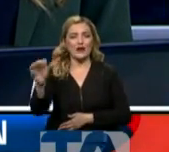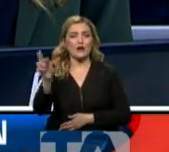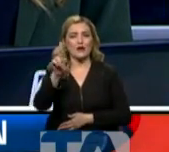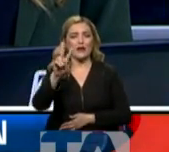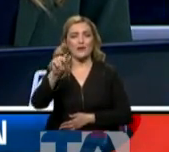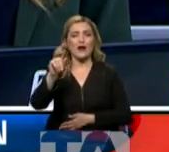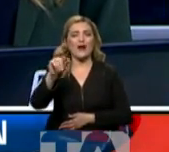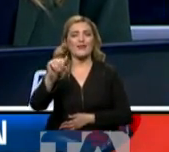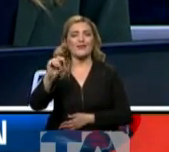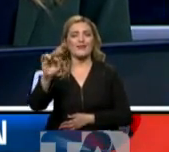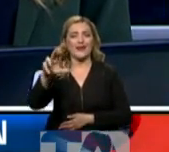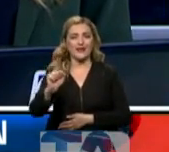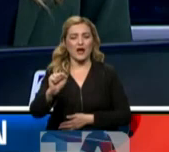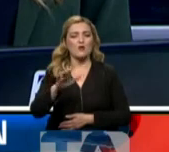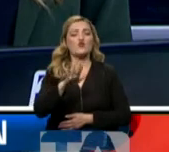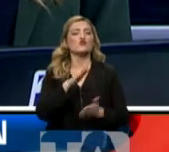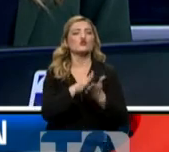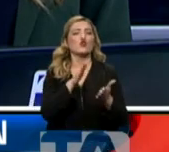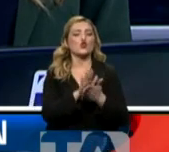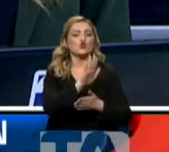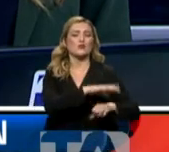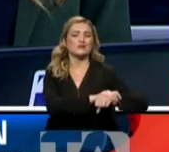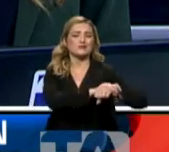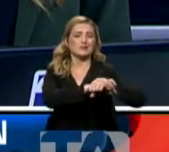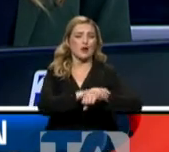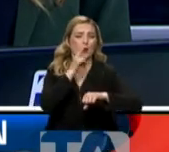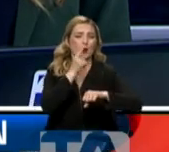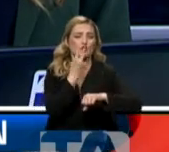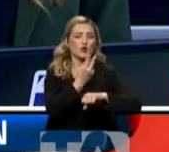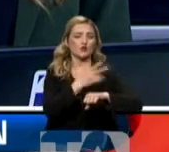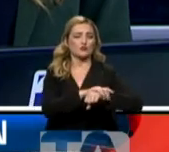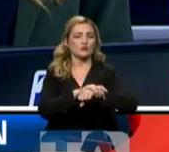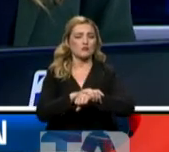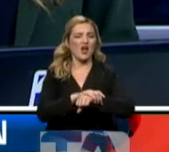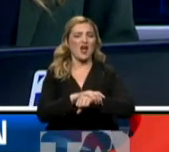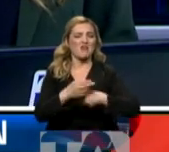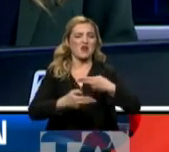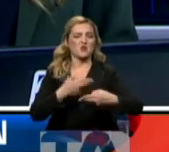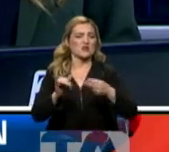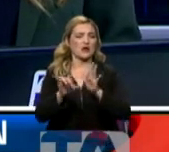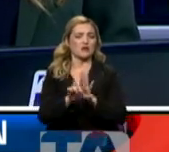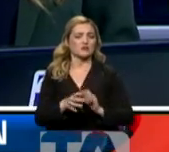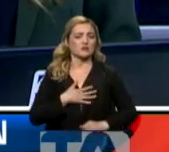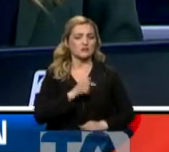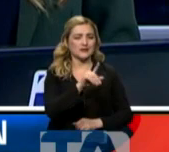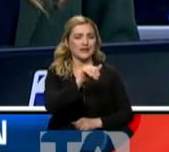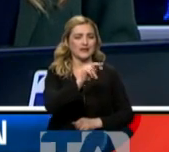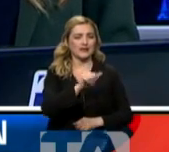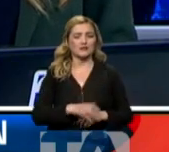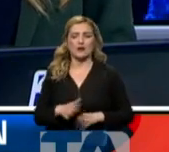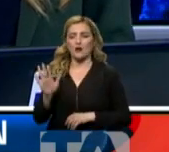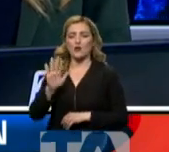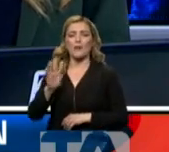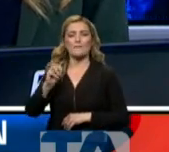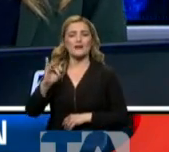socio suyo en negocios de los que se presume él cometieron varios delitos. Hola, Diana. Hola, Metro,